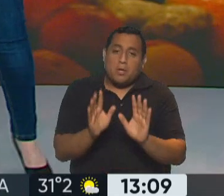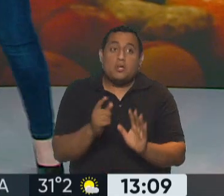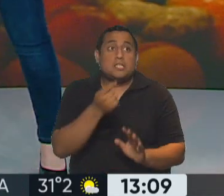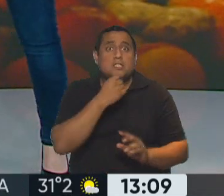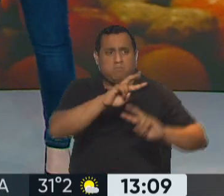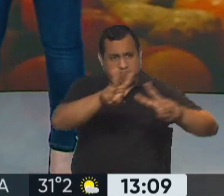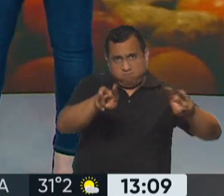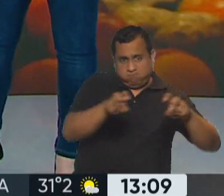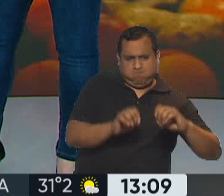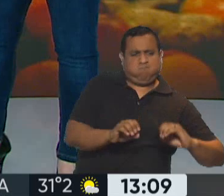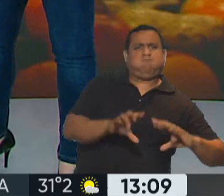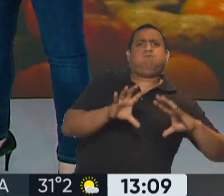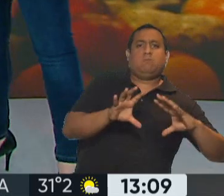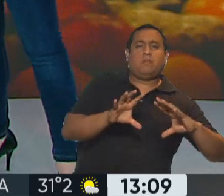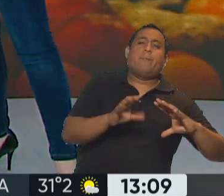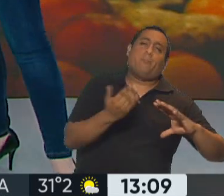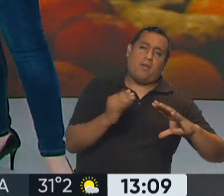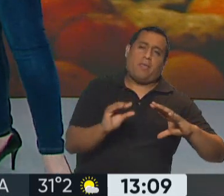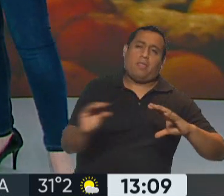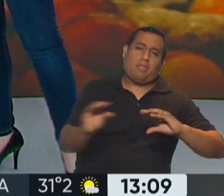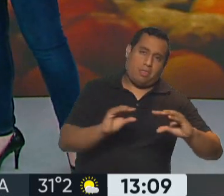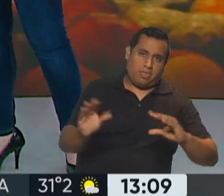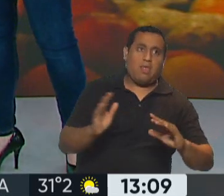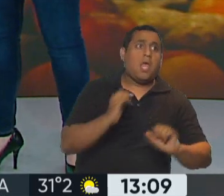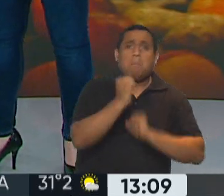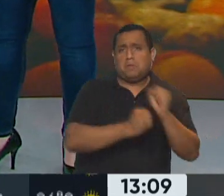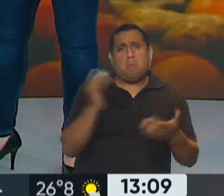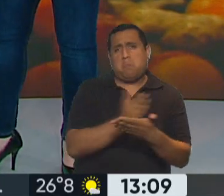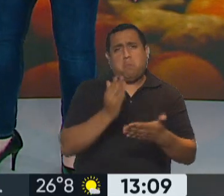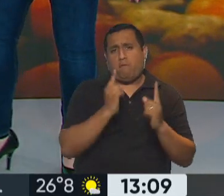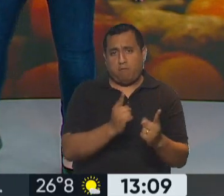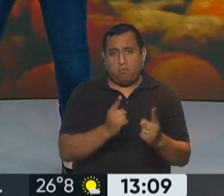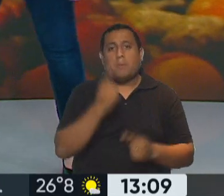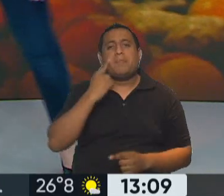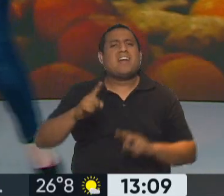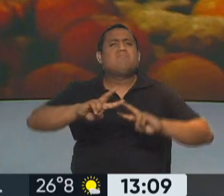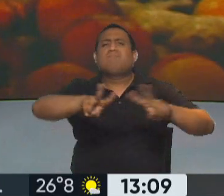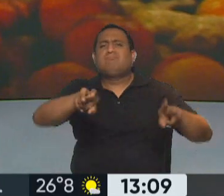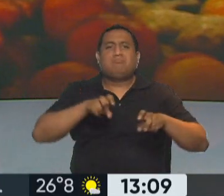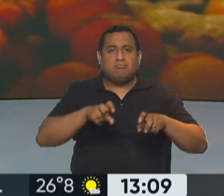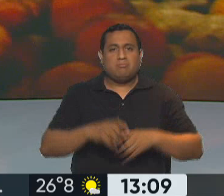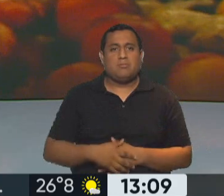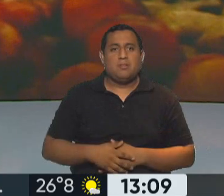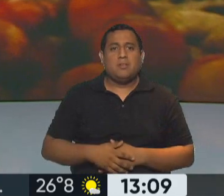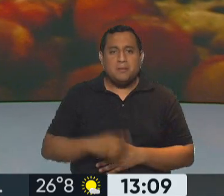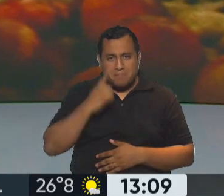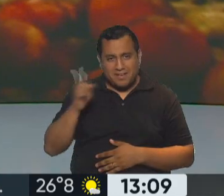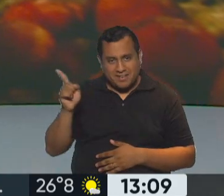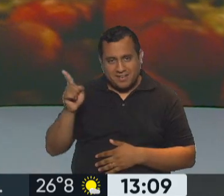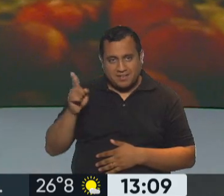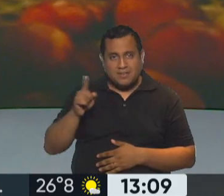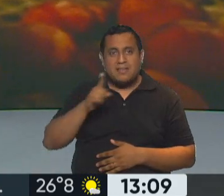puede repartir un poco más sin afectar la dinámica empresarial. Sencillamente algunos ejemplos de ganancias. Ternium, Techint mejoró